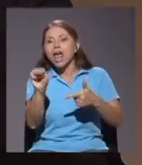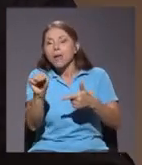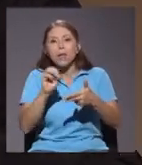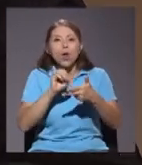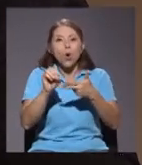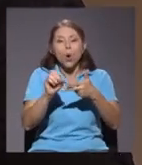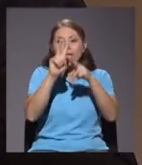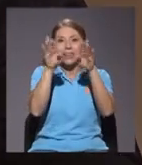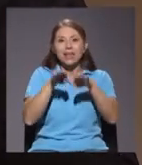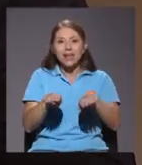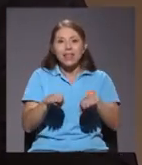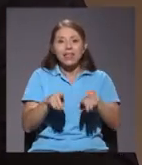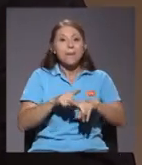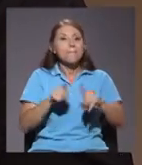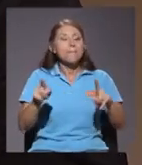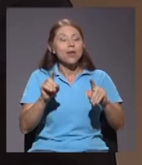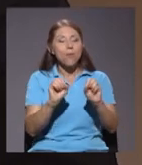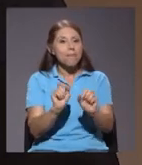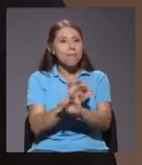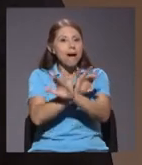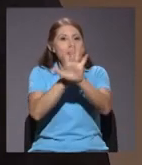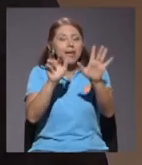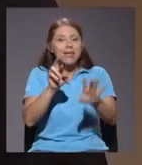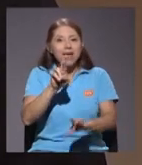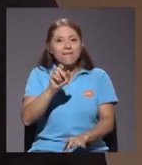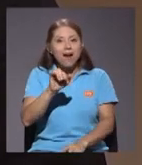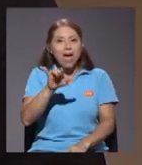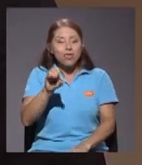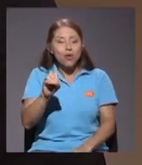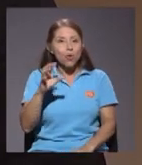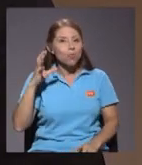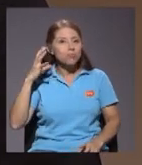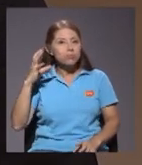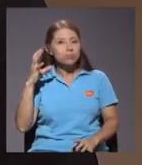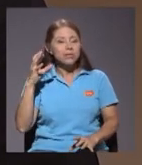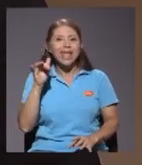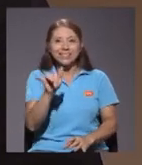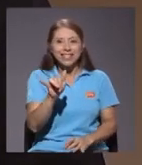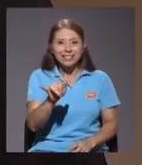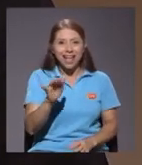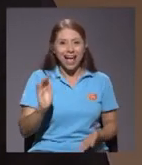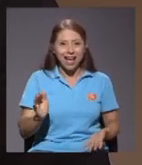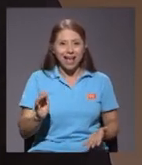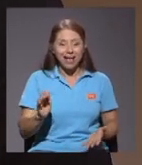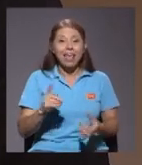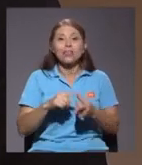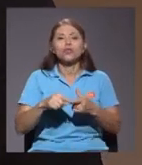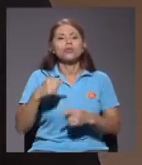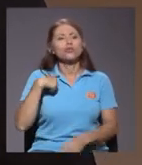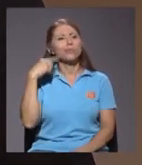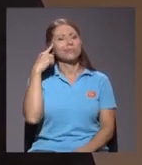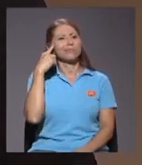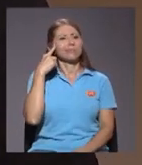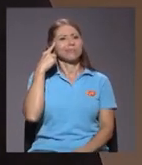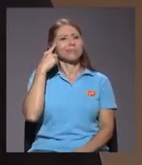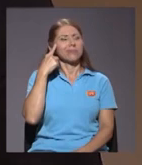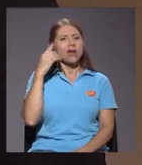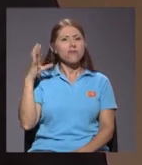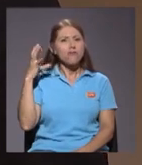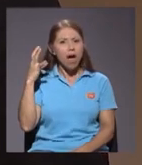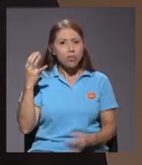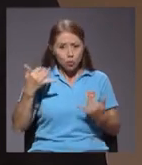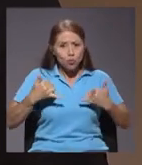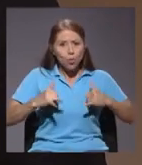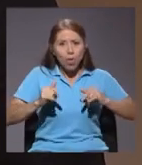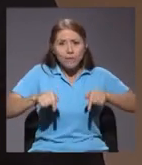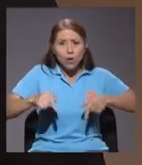la magia la radio es esa y entonces yo muchas veces he reflexionado porque la radio sigue siendo exitosa hoy además creo